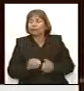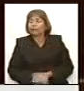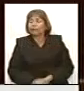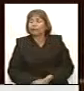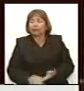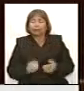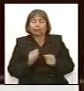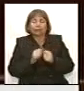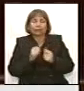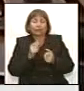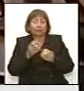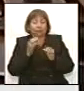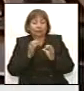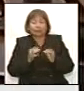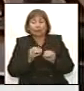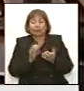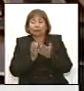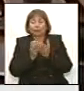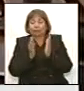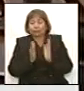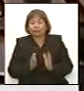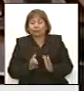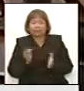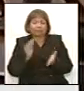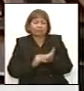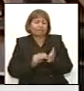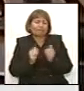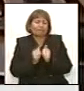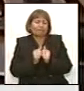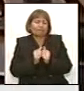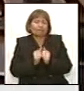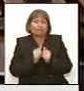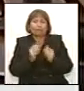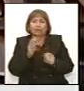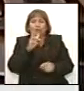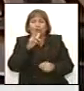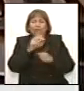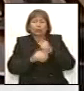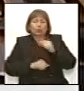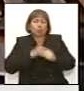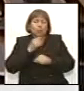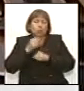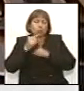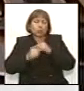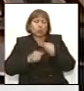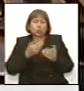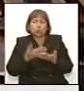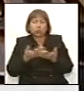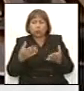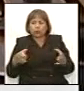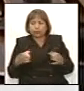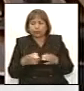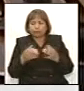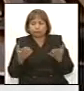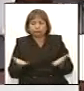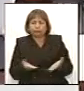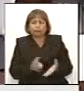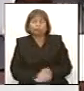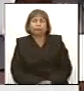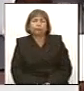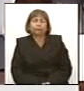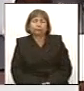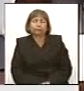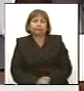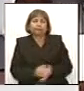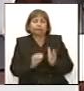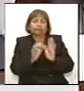formación académica acompañan más de 3 décadas de experiencia profesional en el Congreso de la República.